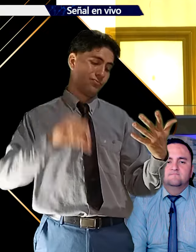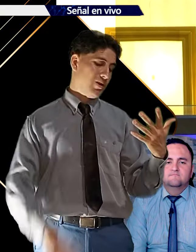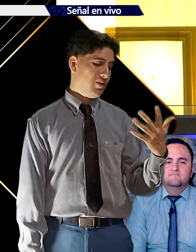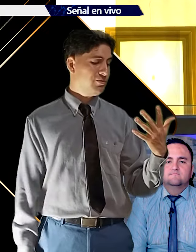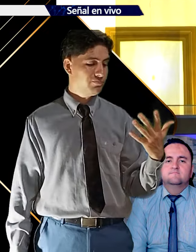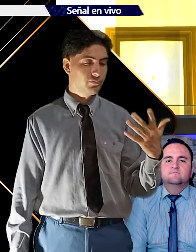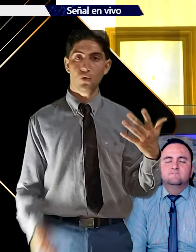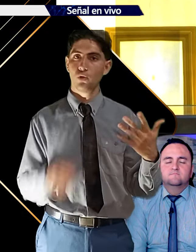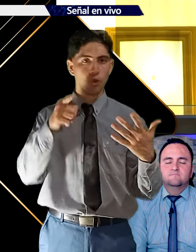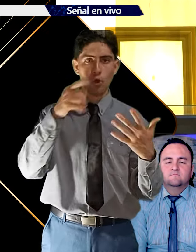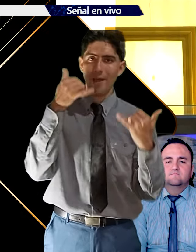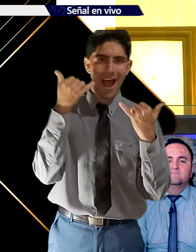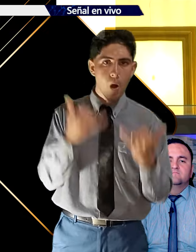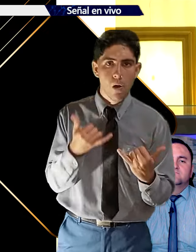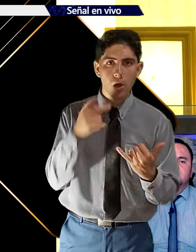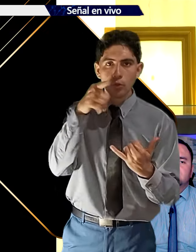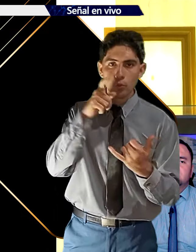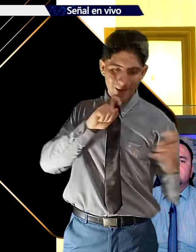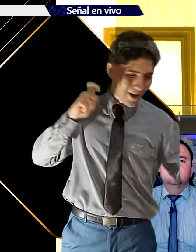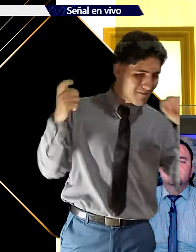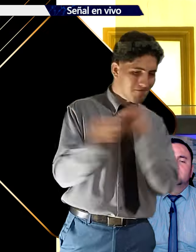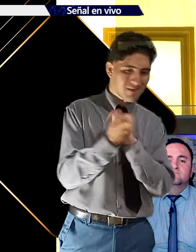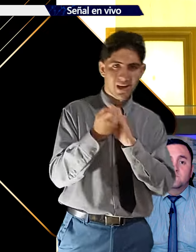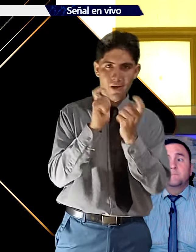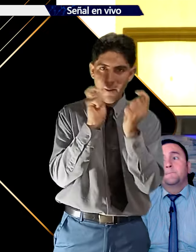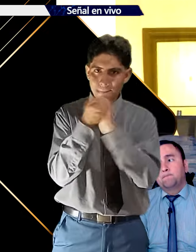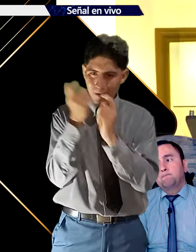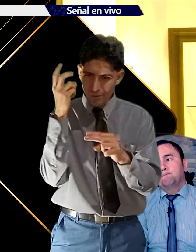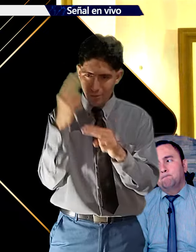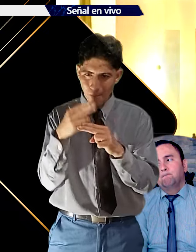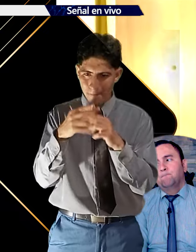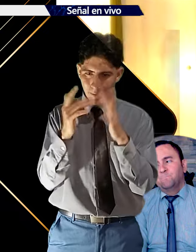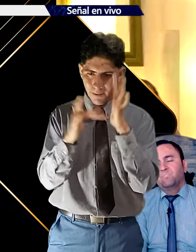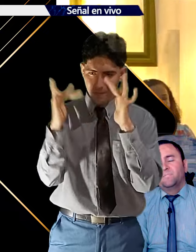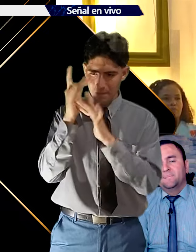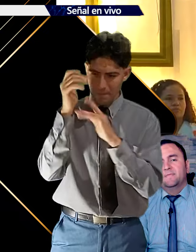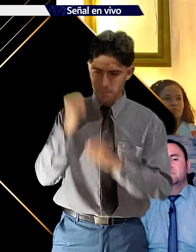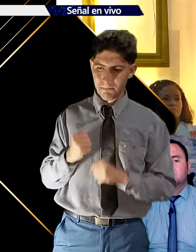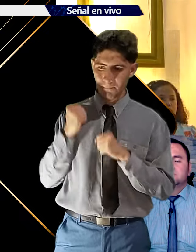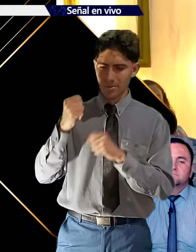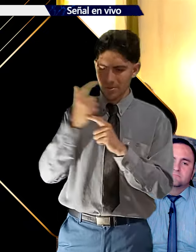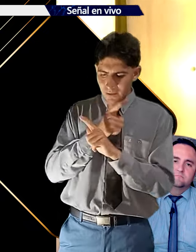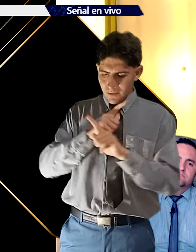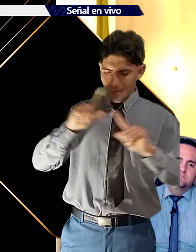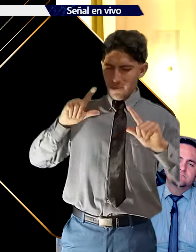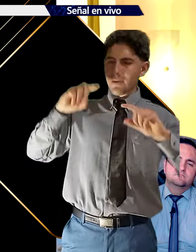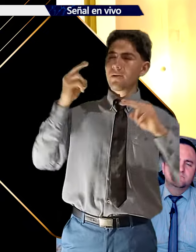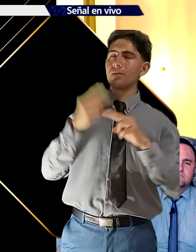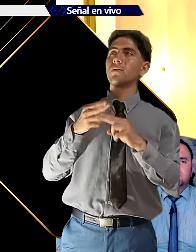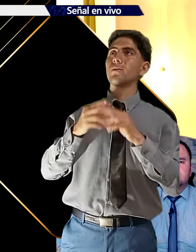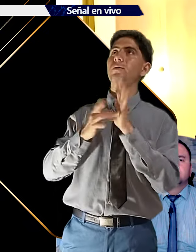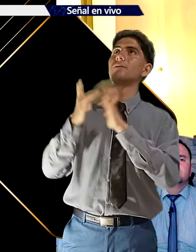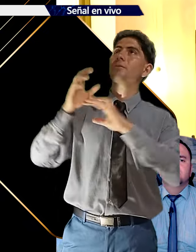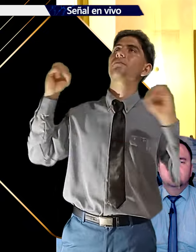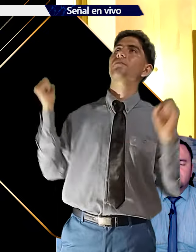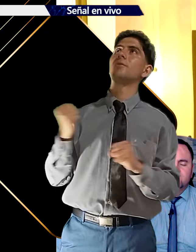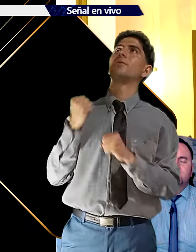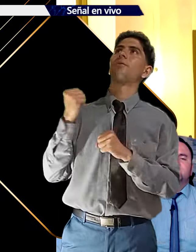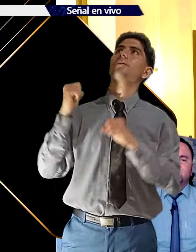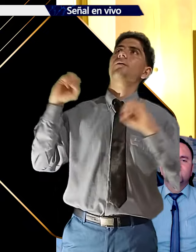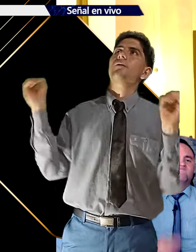así seguirás. Pero ya se acabó el vocablo de que yo soy así. Era así, porque ahora yo me declaro libre en el nombre